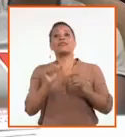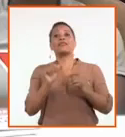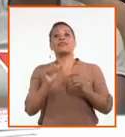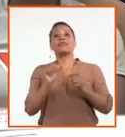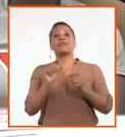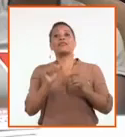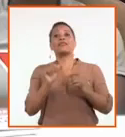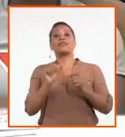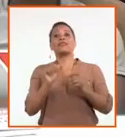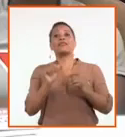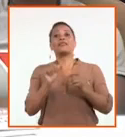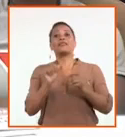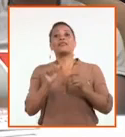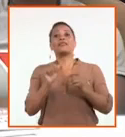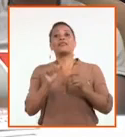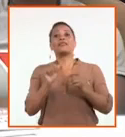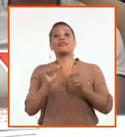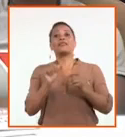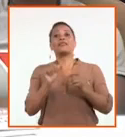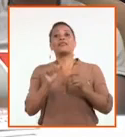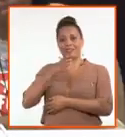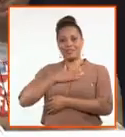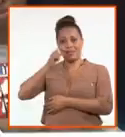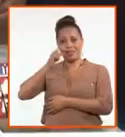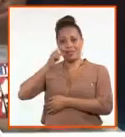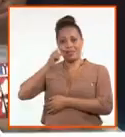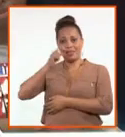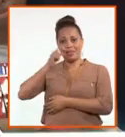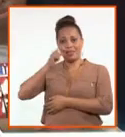inmensa mayoría de la masa de nuestros estudiantes. Fin de